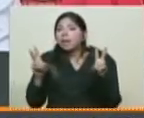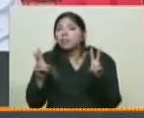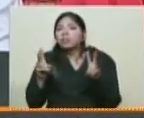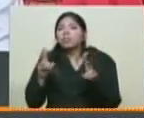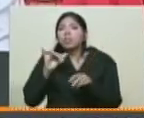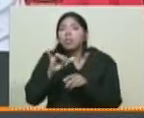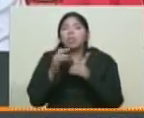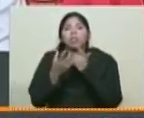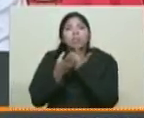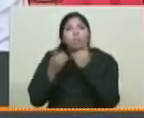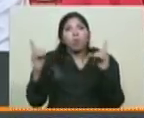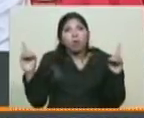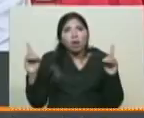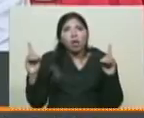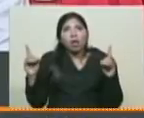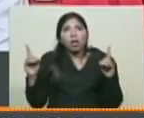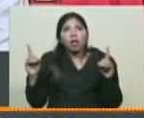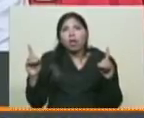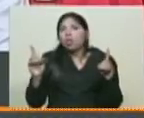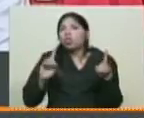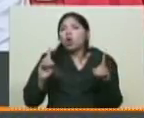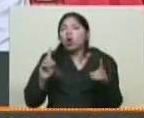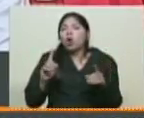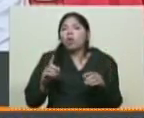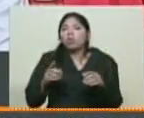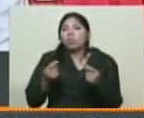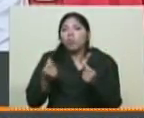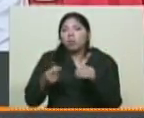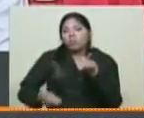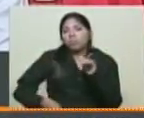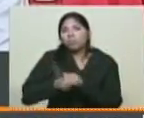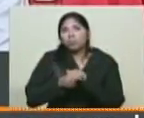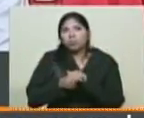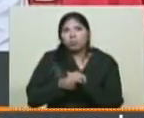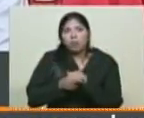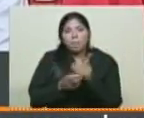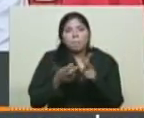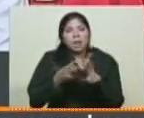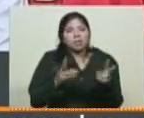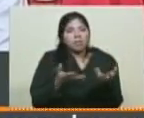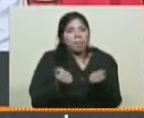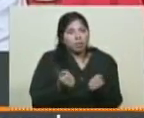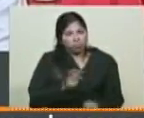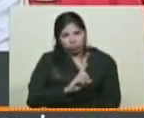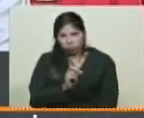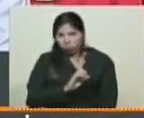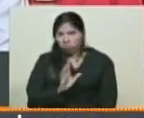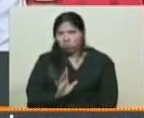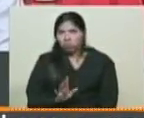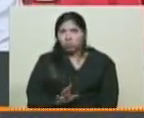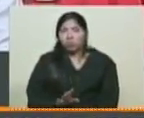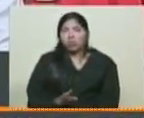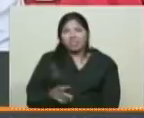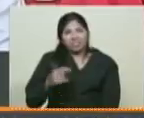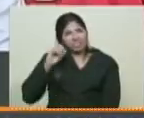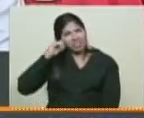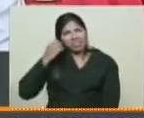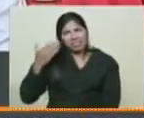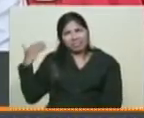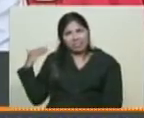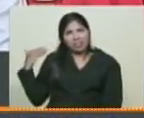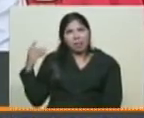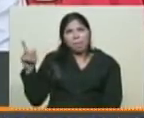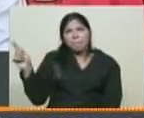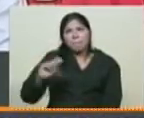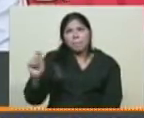no son principios negociables, sino nosotros que salimos de aquellos meses terribles de 2017 donde se le